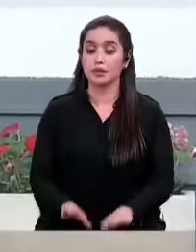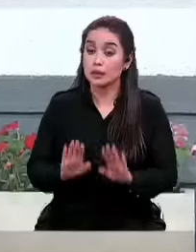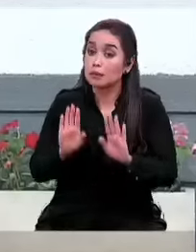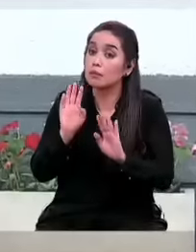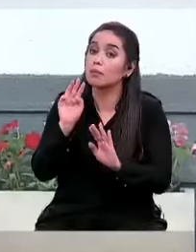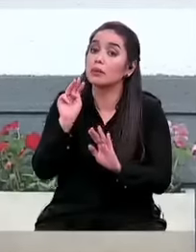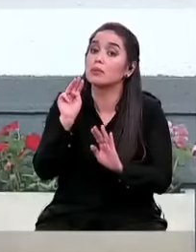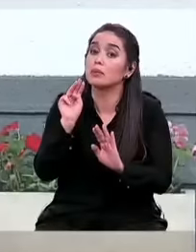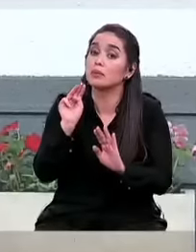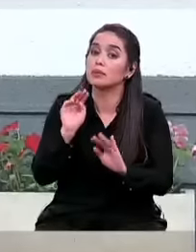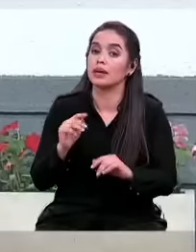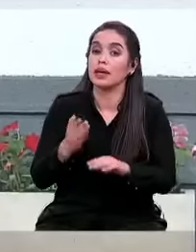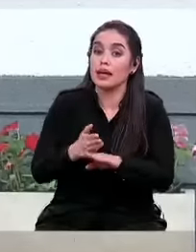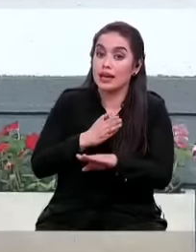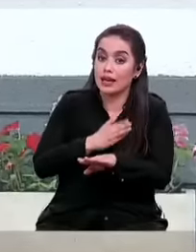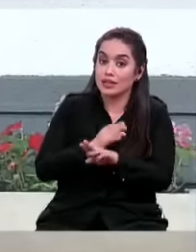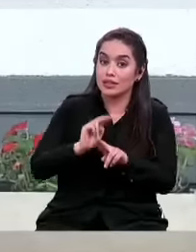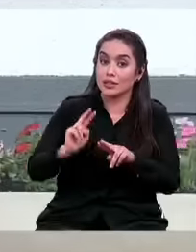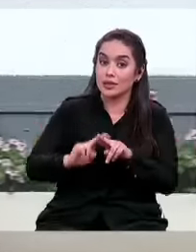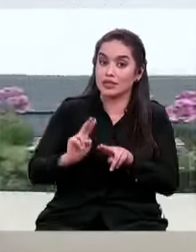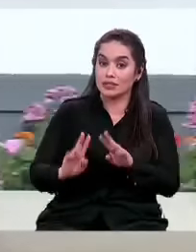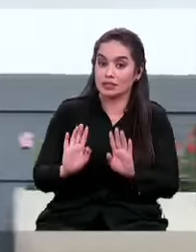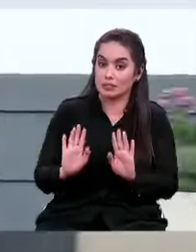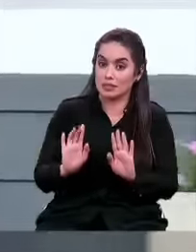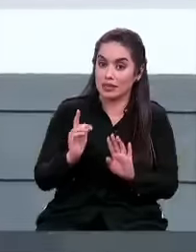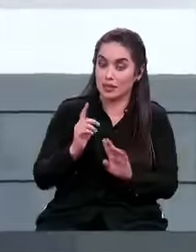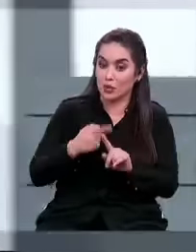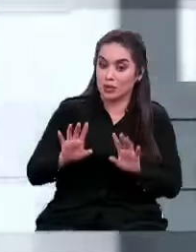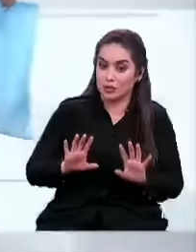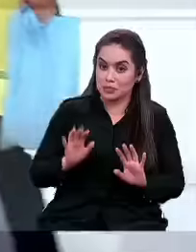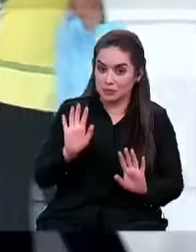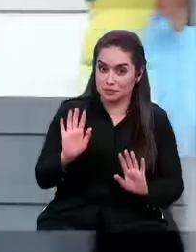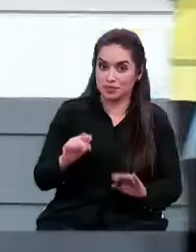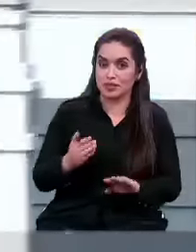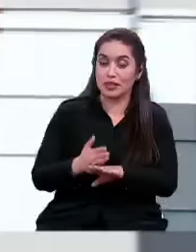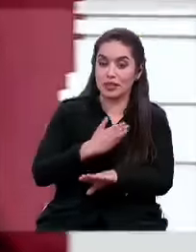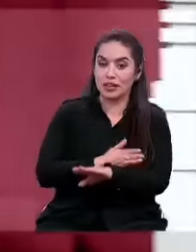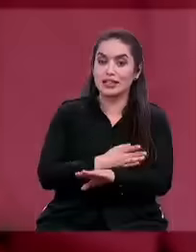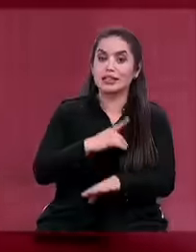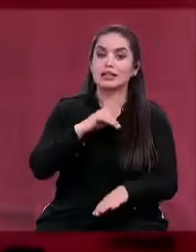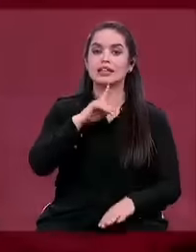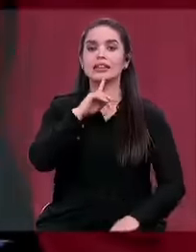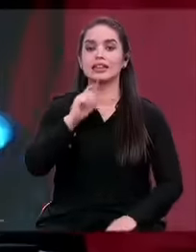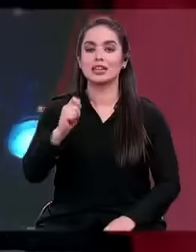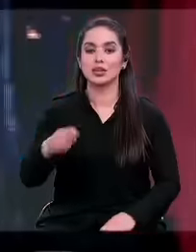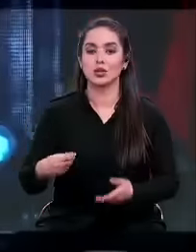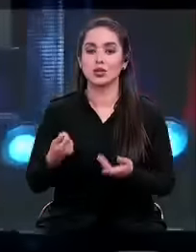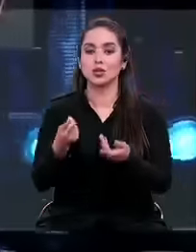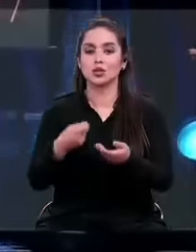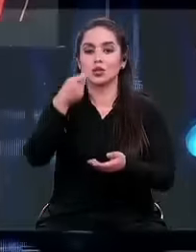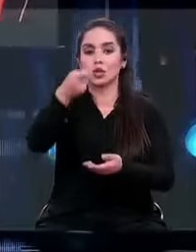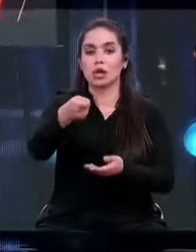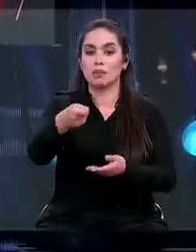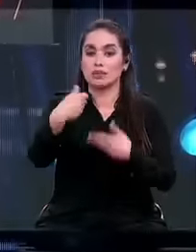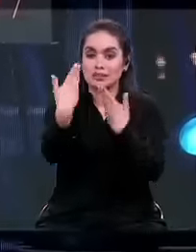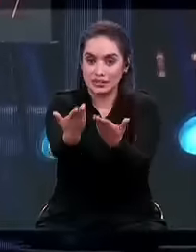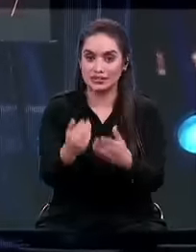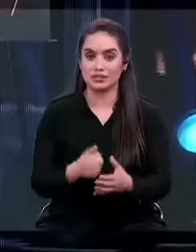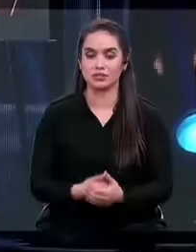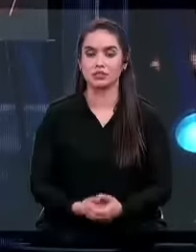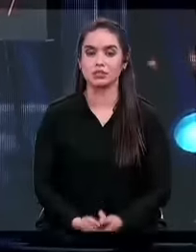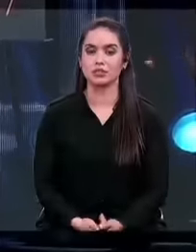Espérese. Pero antes quiero hacer algo. ¿Qué? ¿Para dónde vais? ¿Para dónde vais? Pero antes, tío, toma, esto es para